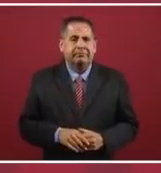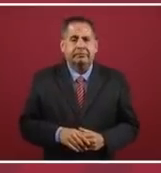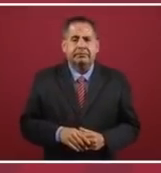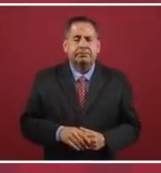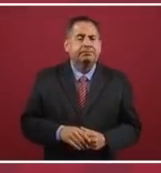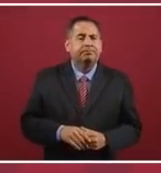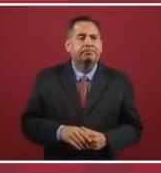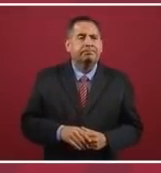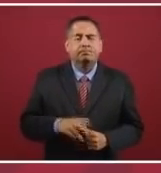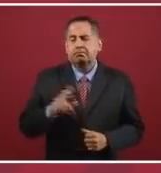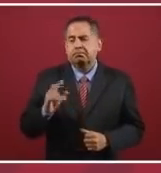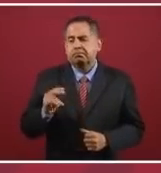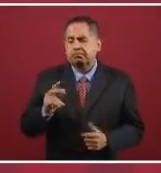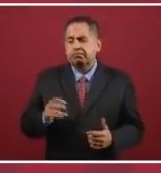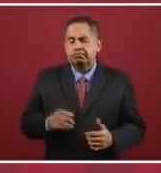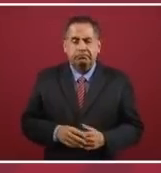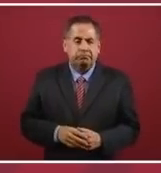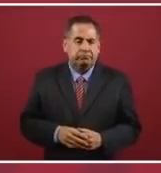no